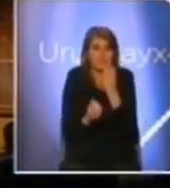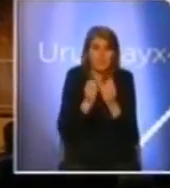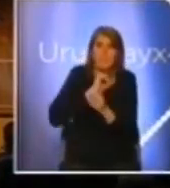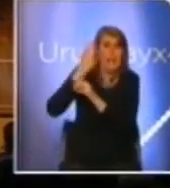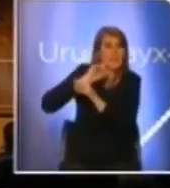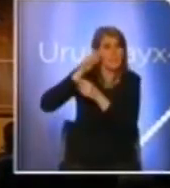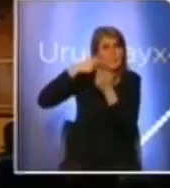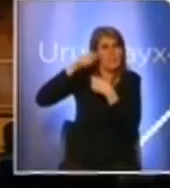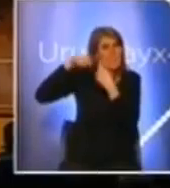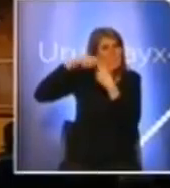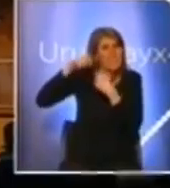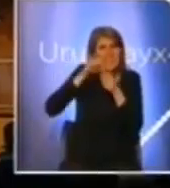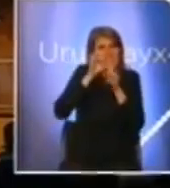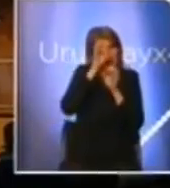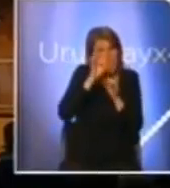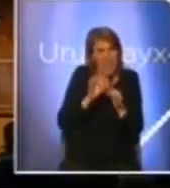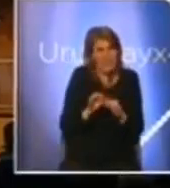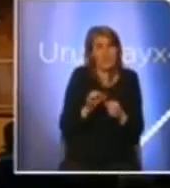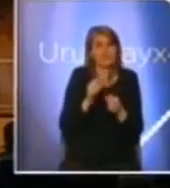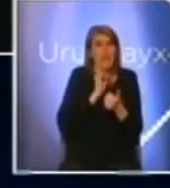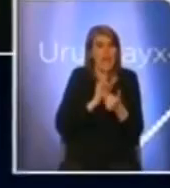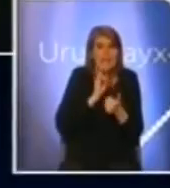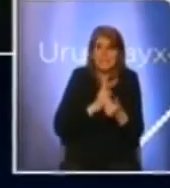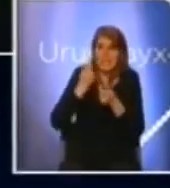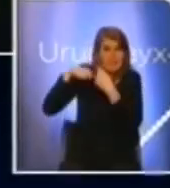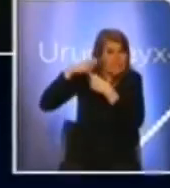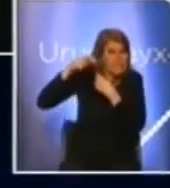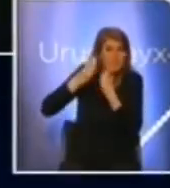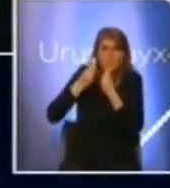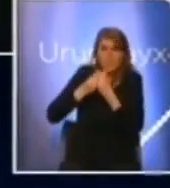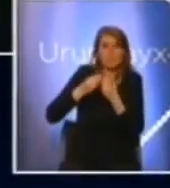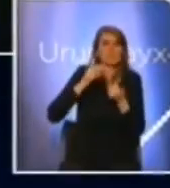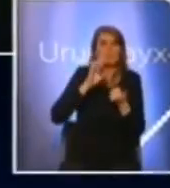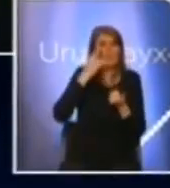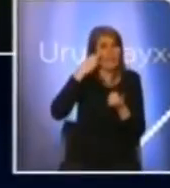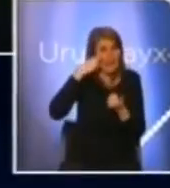pero no solamente los granos, también creció la leche, creció la carne, creció lo forestal.